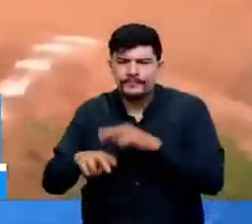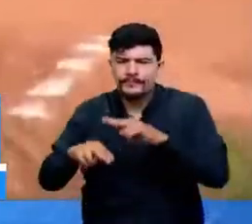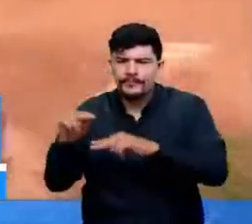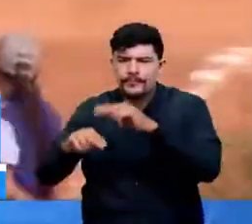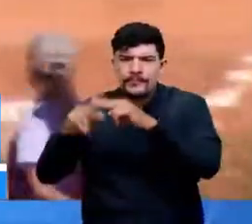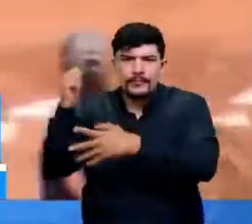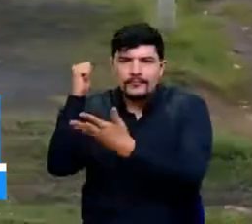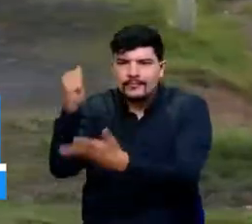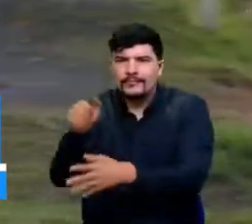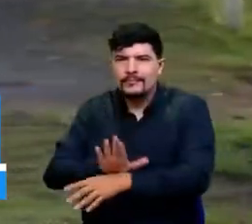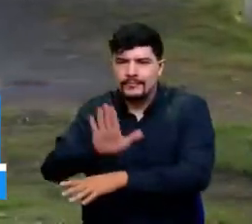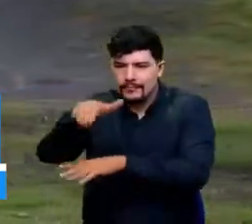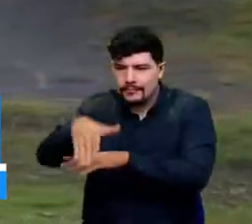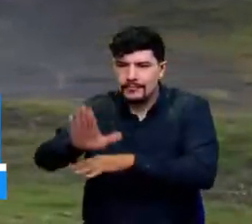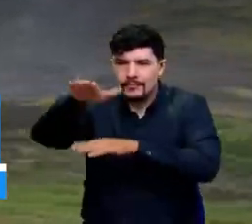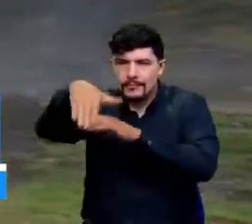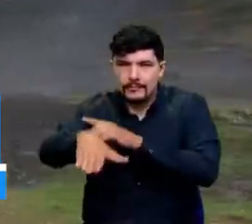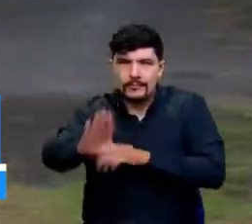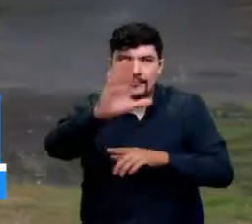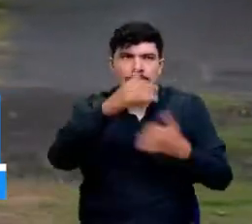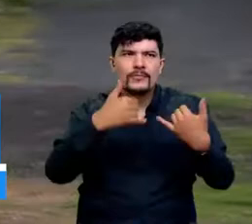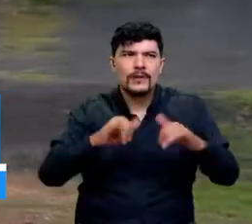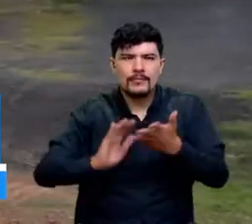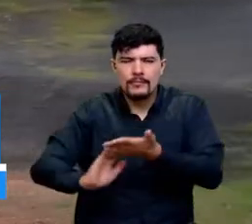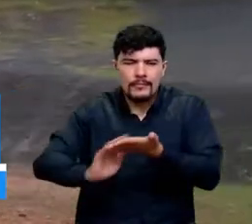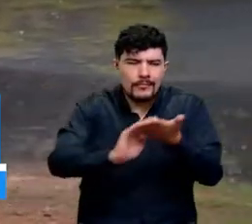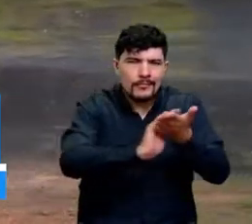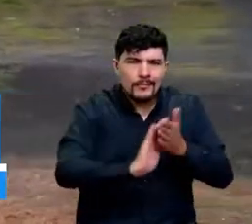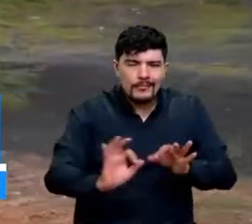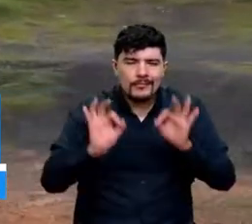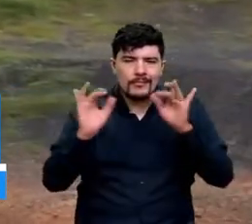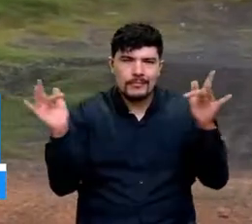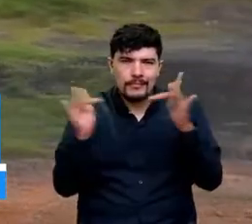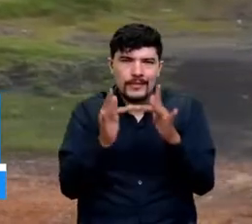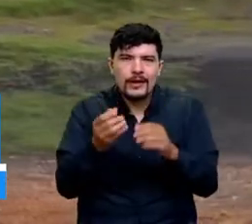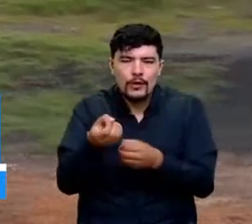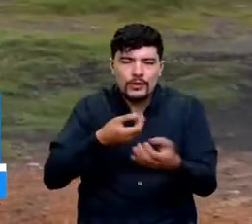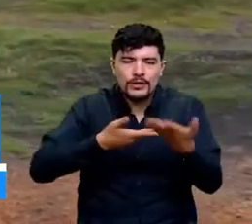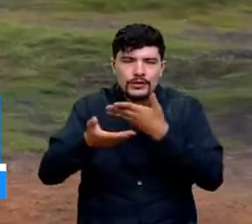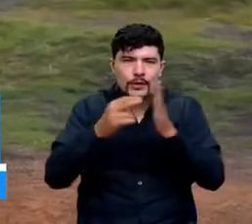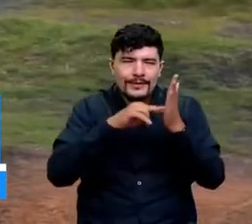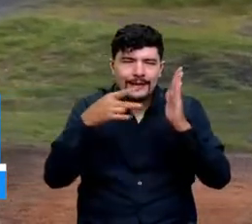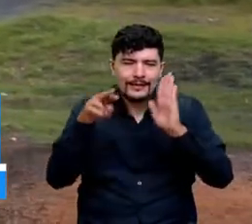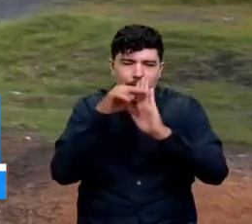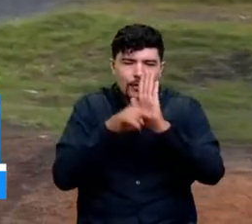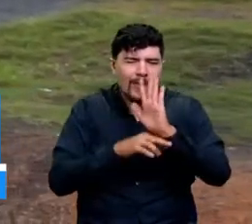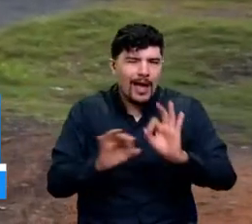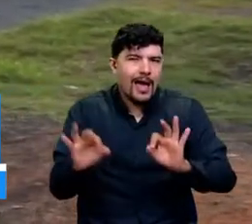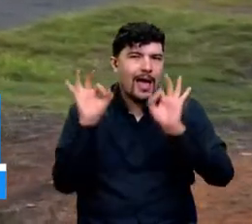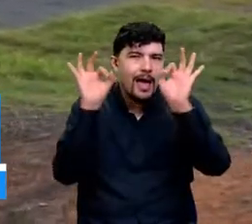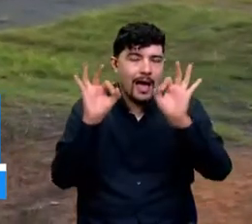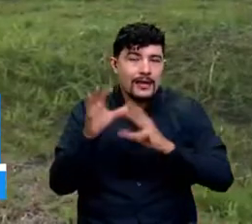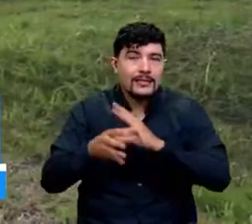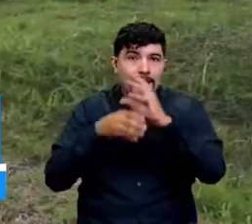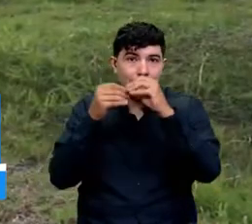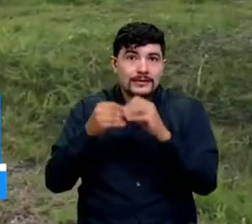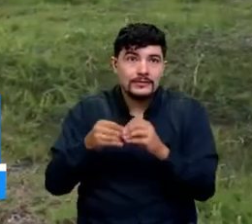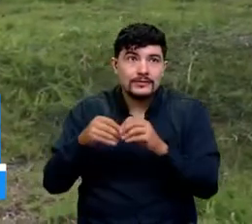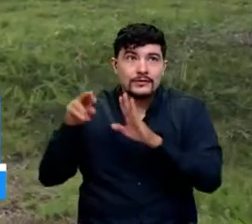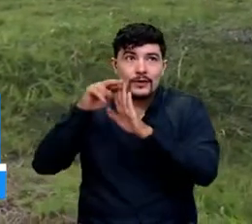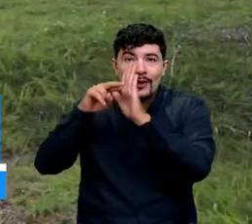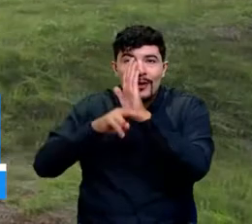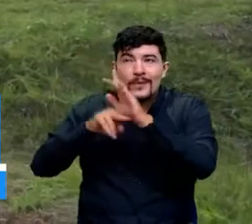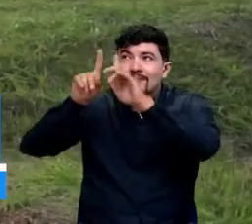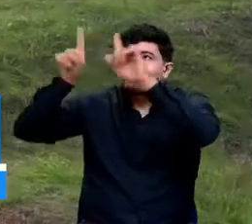en adecuar la pista rudimentaria existente para hacerla apta con las condiciones técnicas requeridas y con partidor electrónico